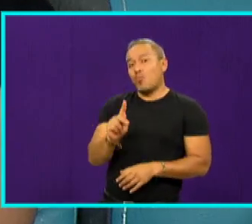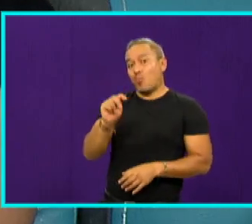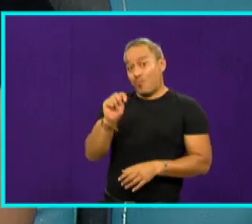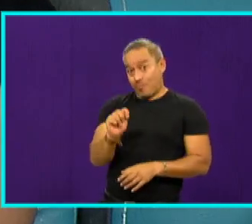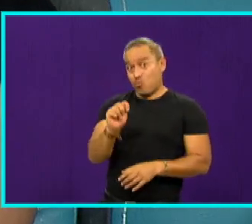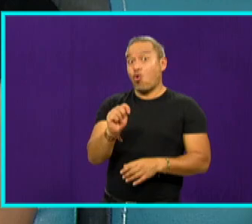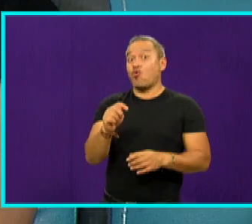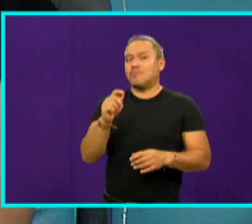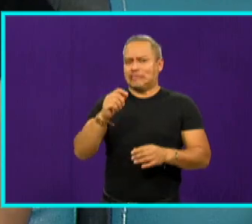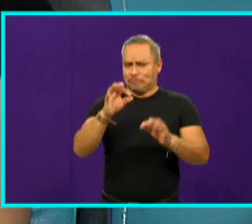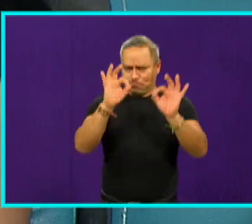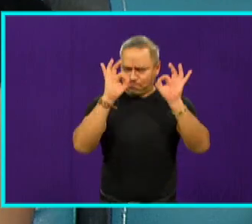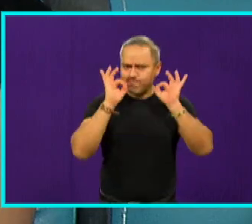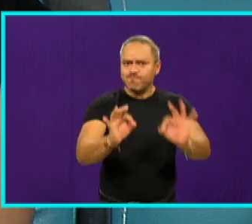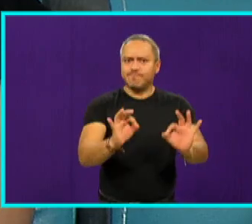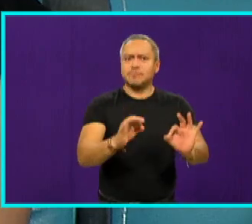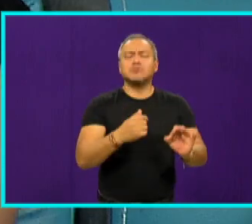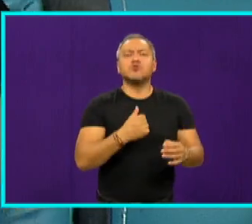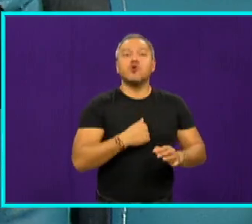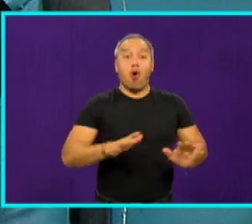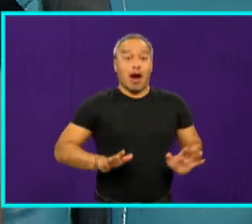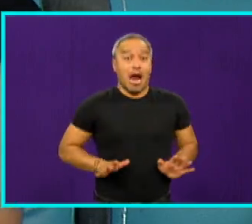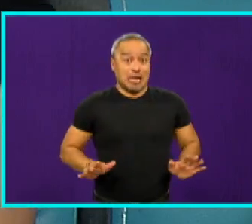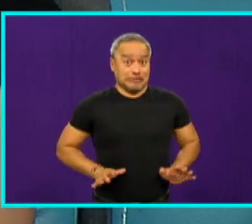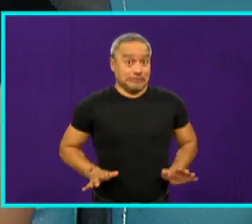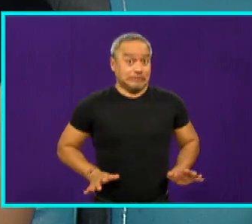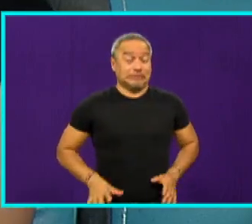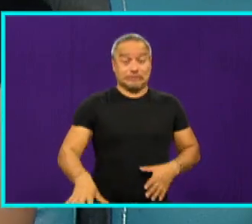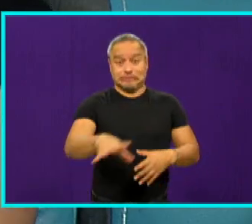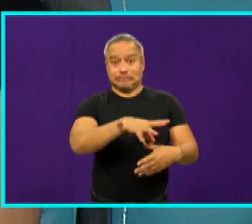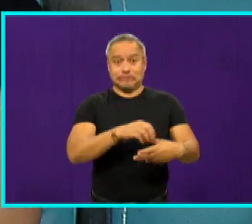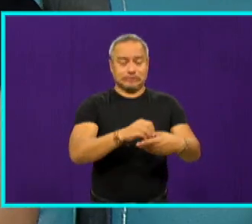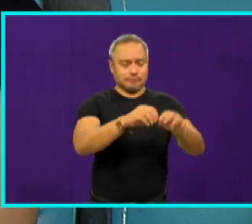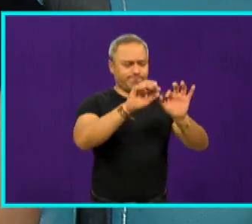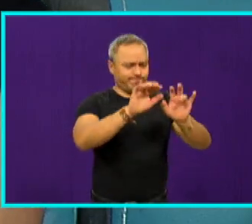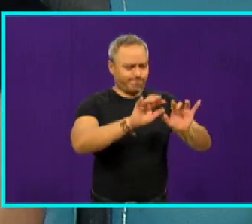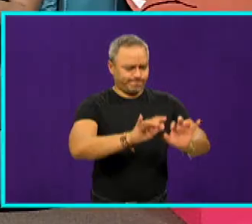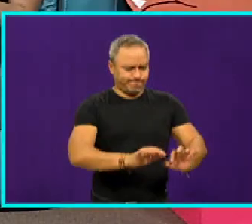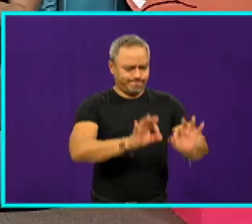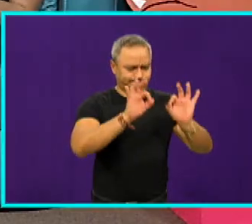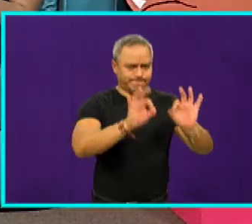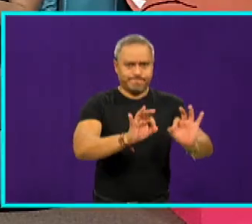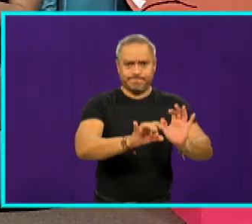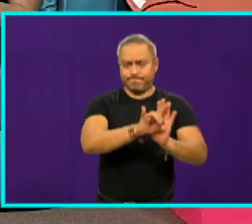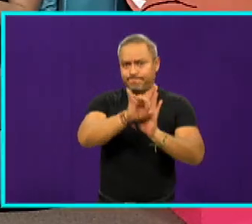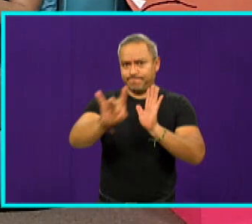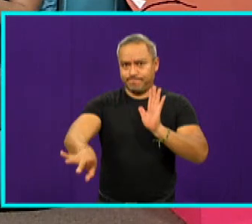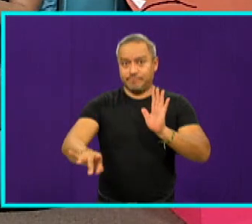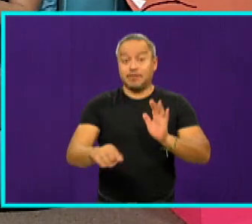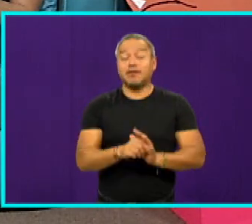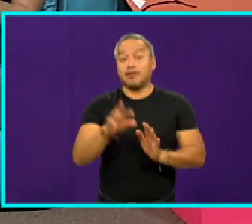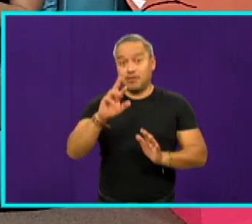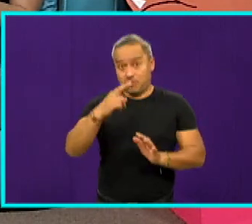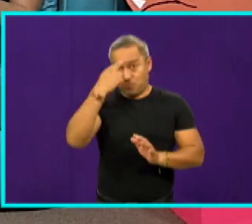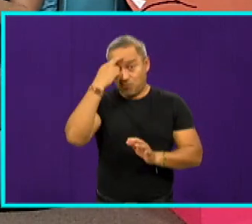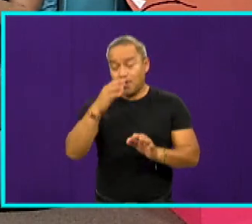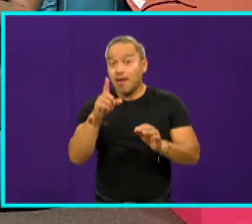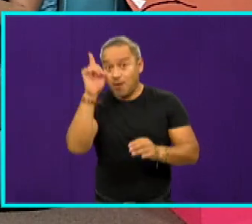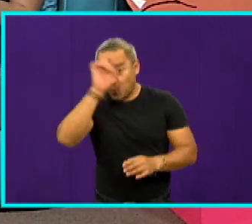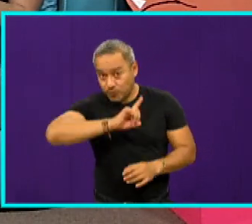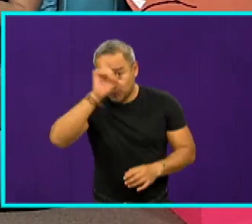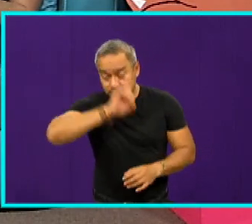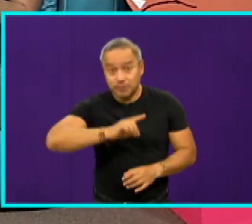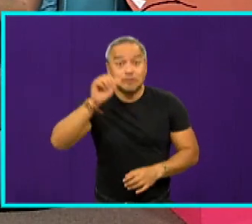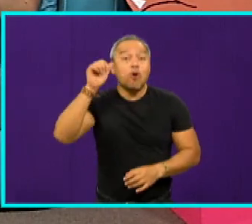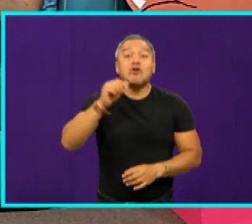imágenes. Está increíble. Recordemos algo importante. Siempre los niños apoyados de un adulto o de un